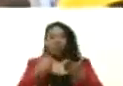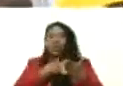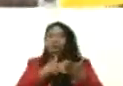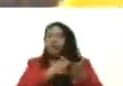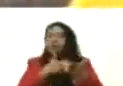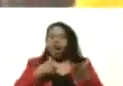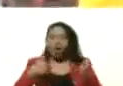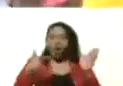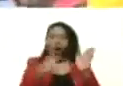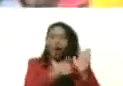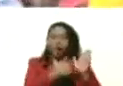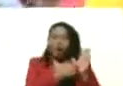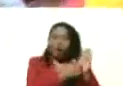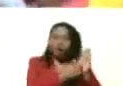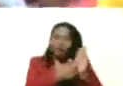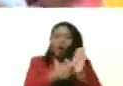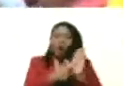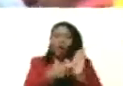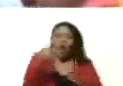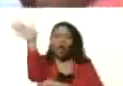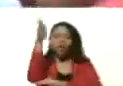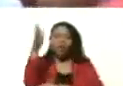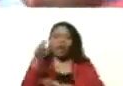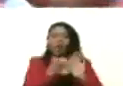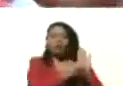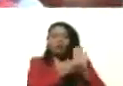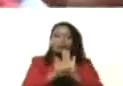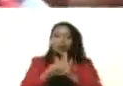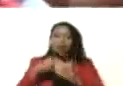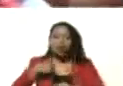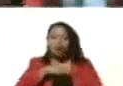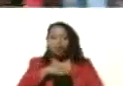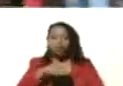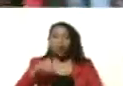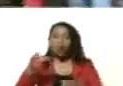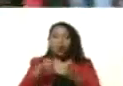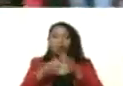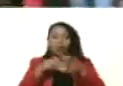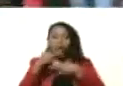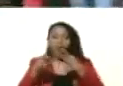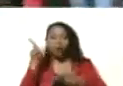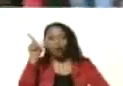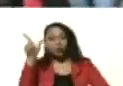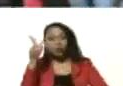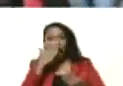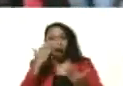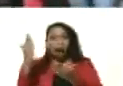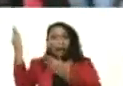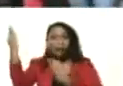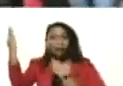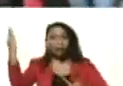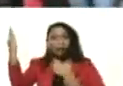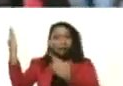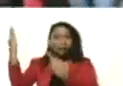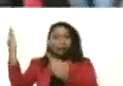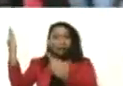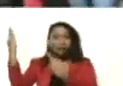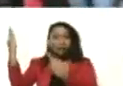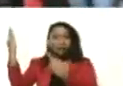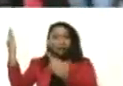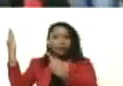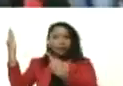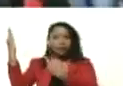quiero que este sea la bandera y el símbolo de nuestro partido. ese que está ahí, que tiene el camarada Jorge, nuestro